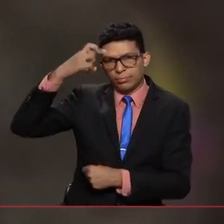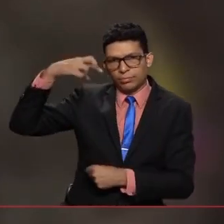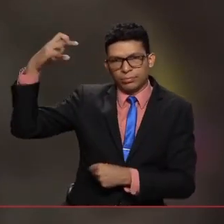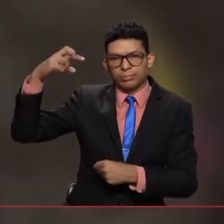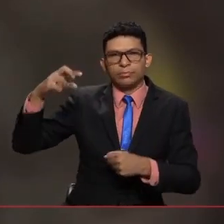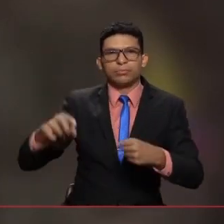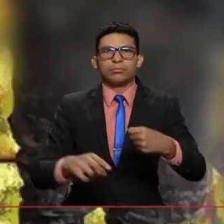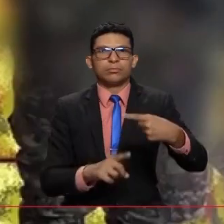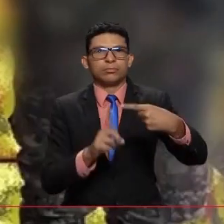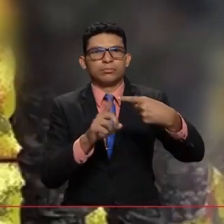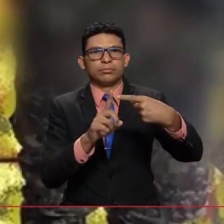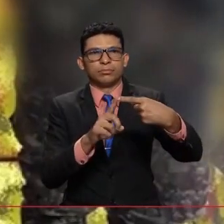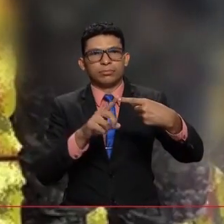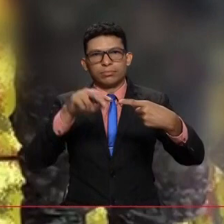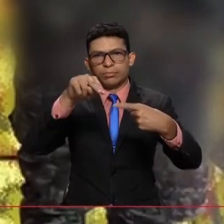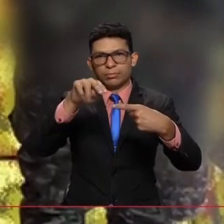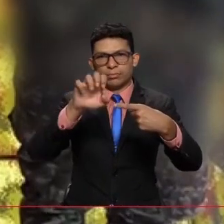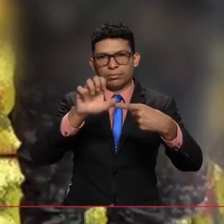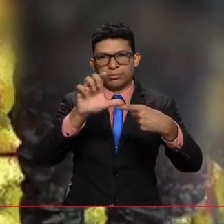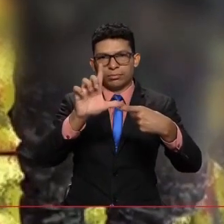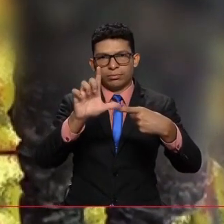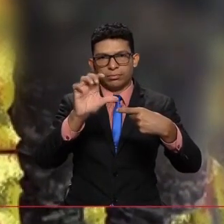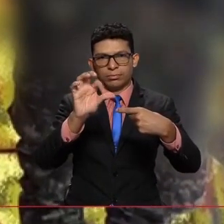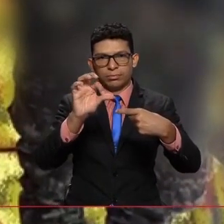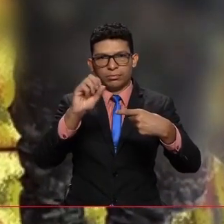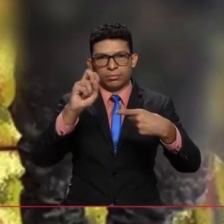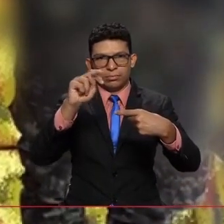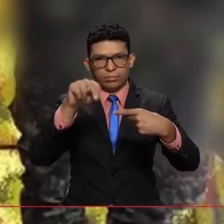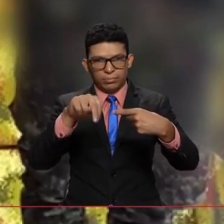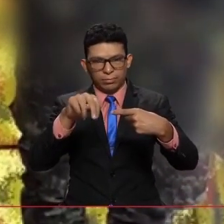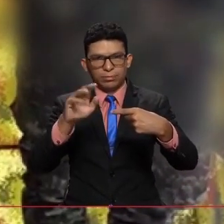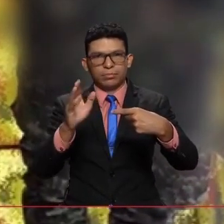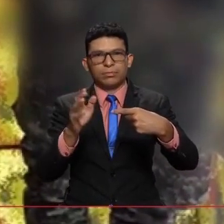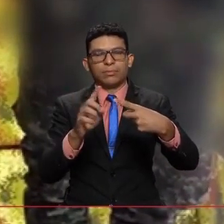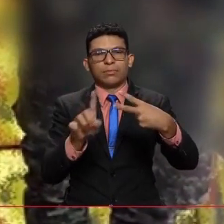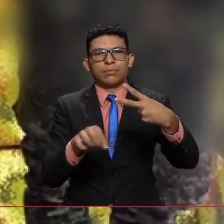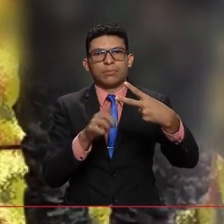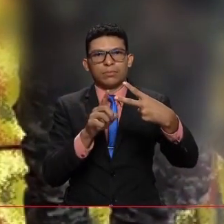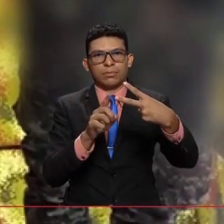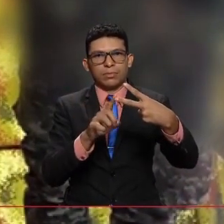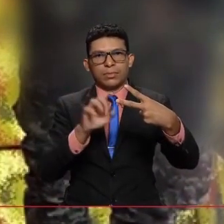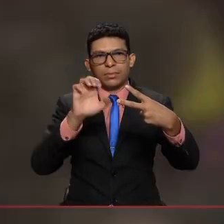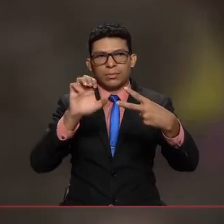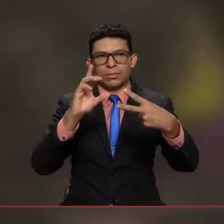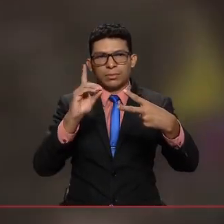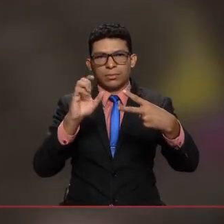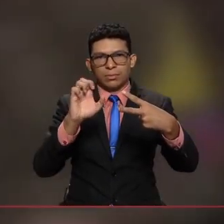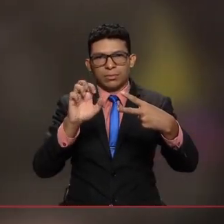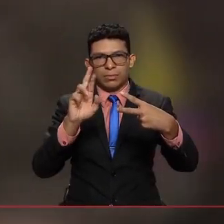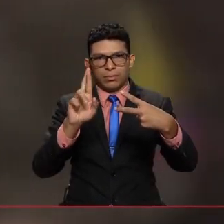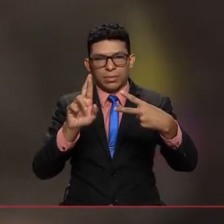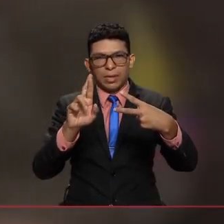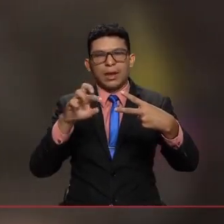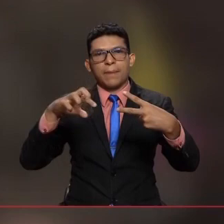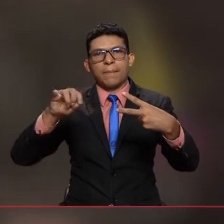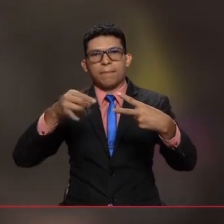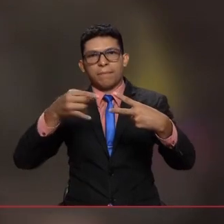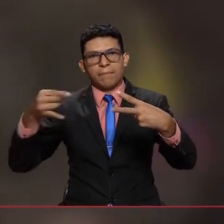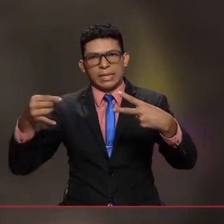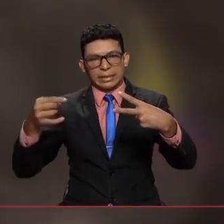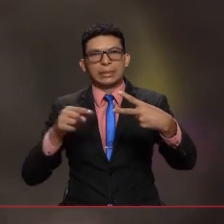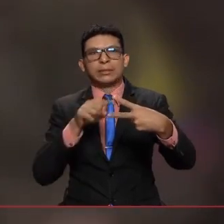de nombre Nelson Gabriel Vázquez Reina y Ever Paz Pantoja, pertenecientes al Batallón